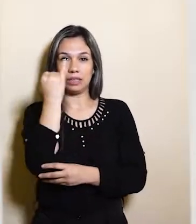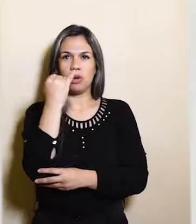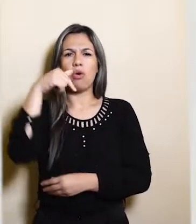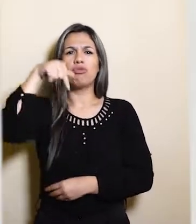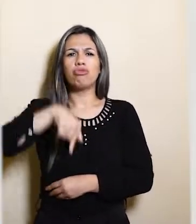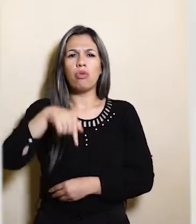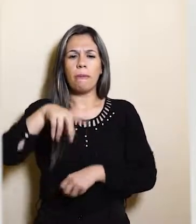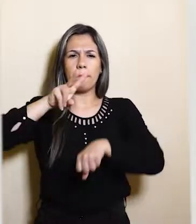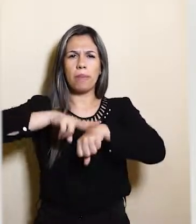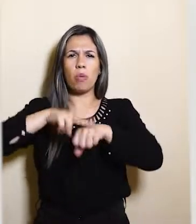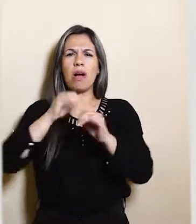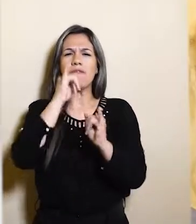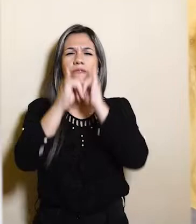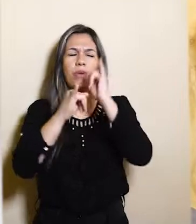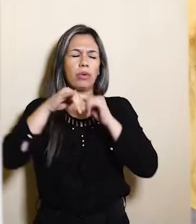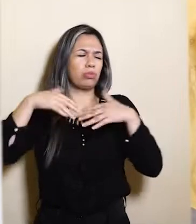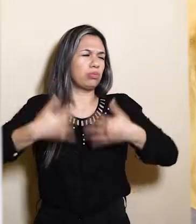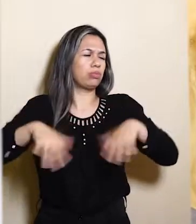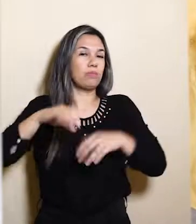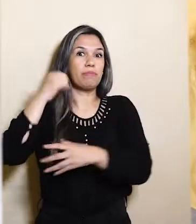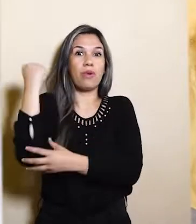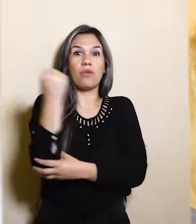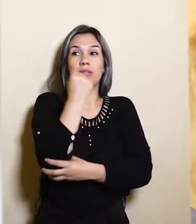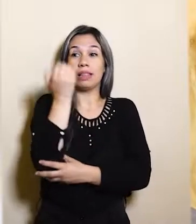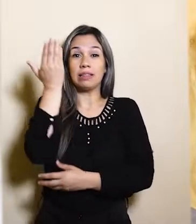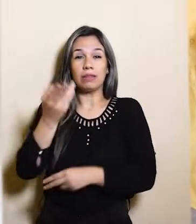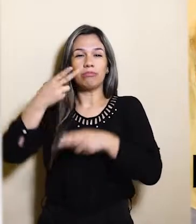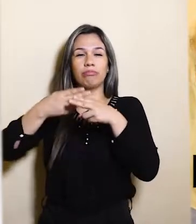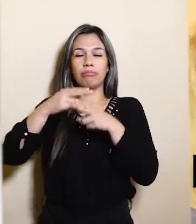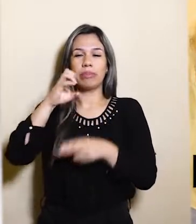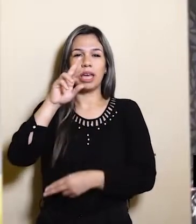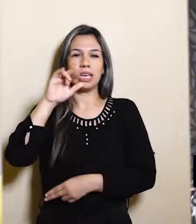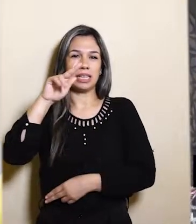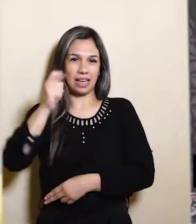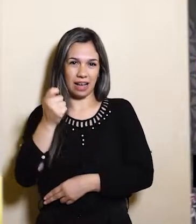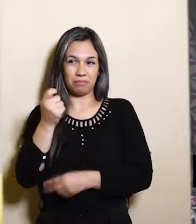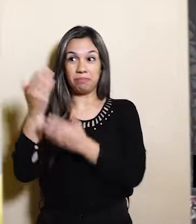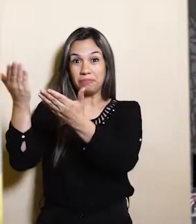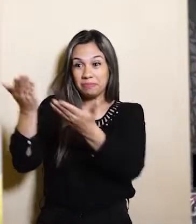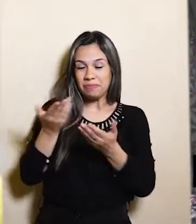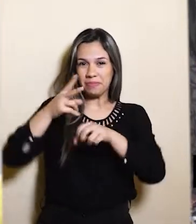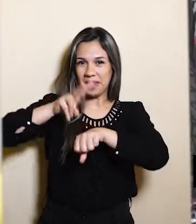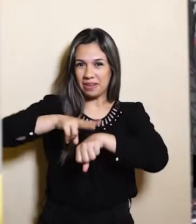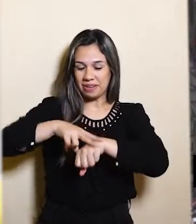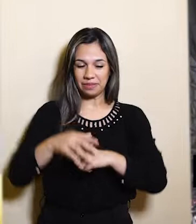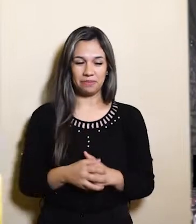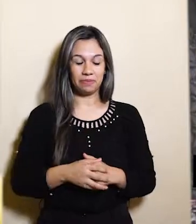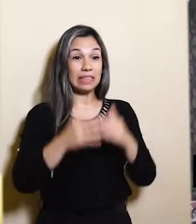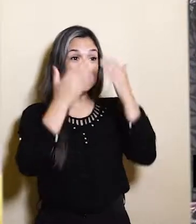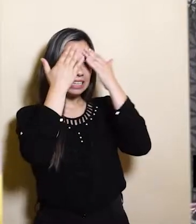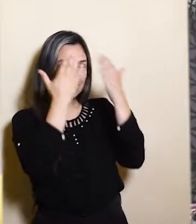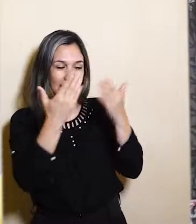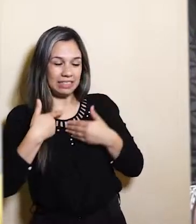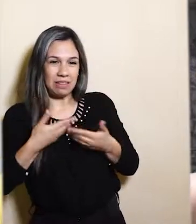presentó un informe más que importante. Hola Erika, ¿cómo estás? Bienvenida a Paraguay. Muchas gracias, Menchi. Es un placer estar contigo en vivo